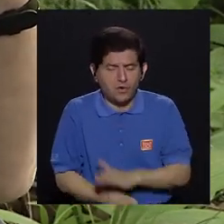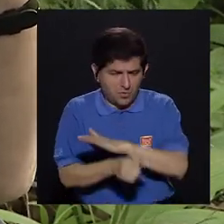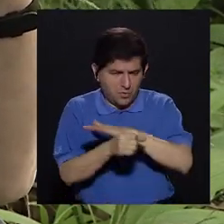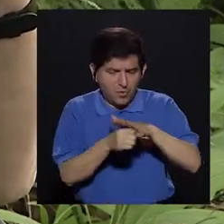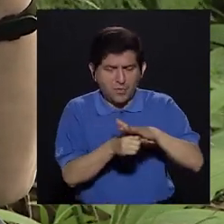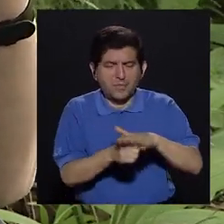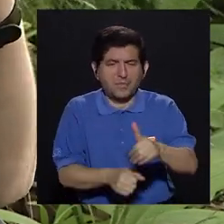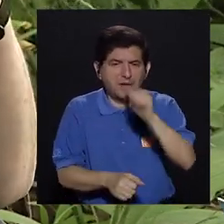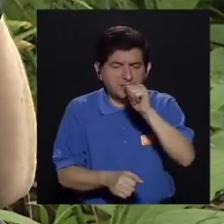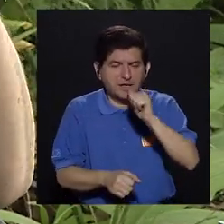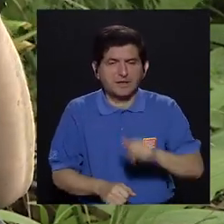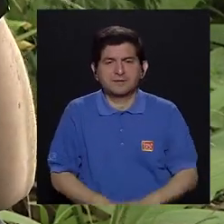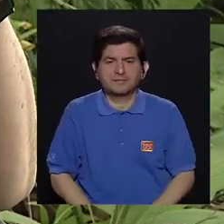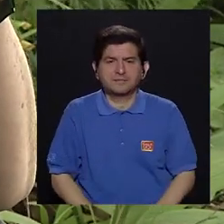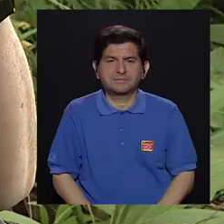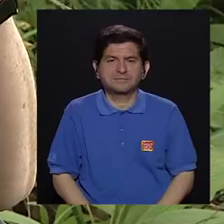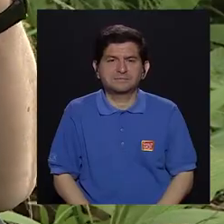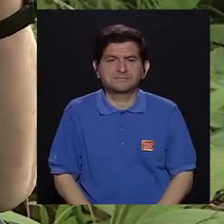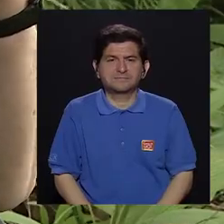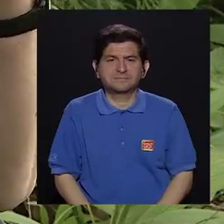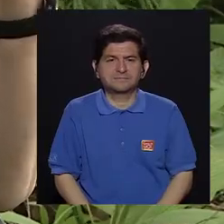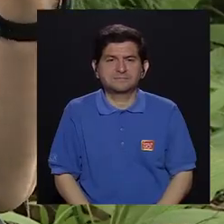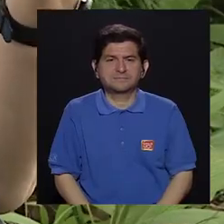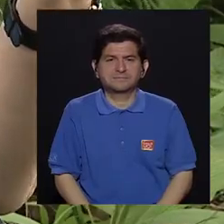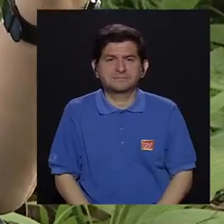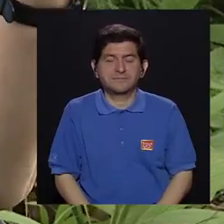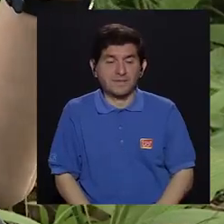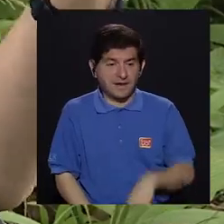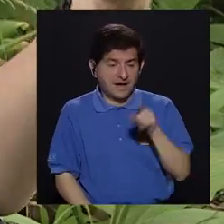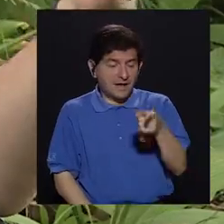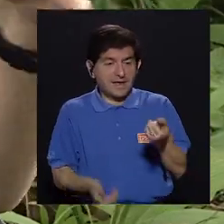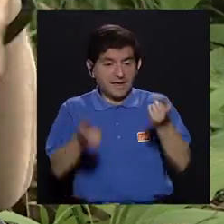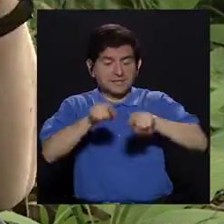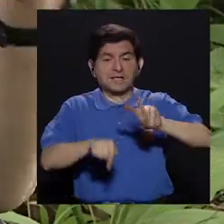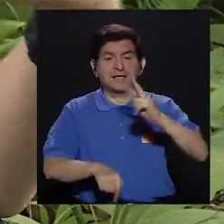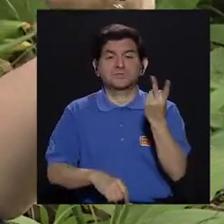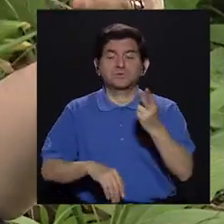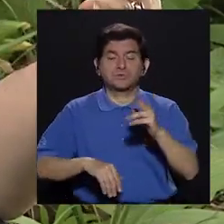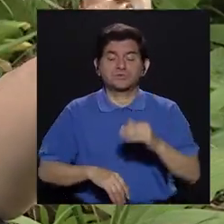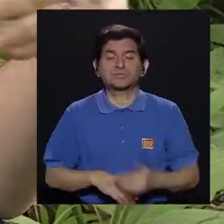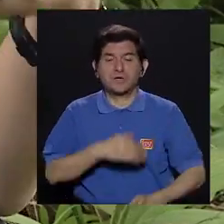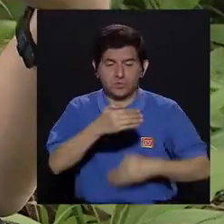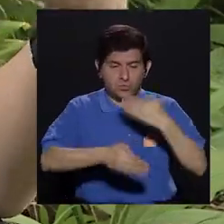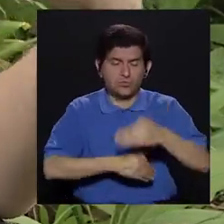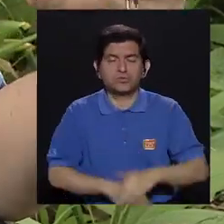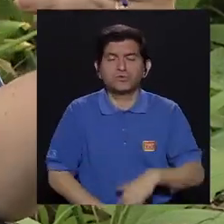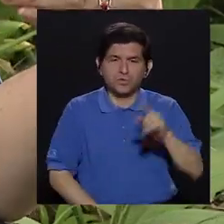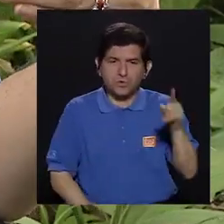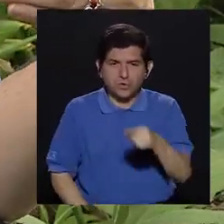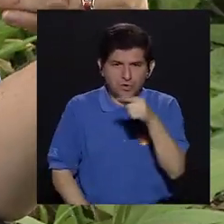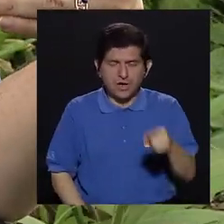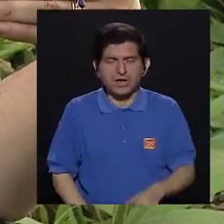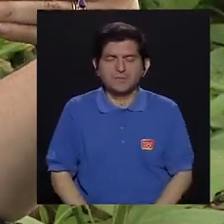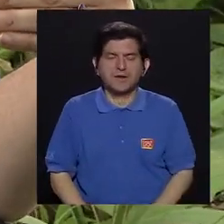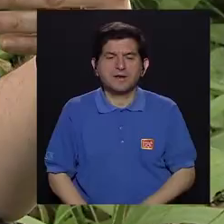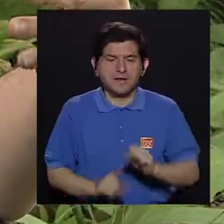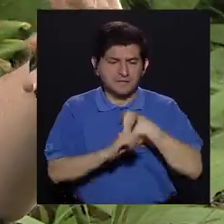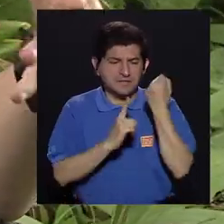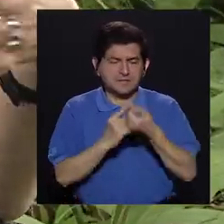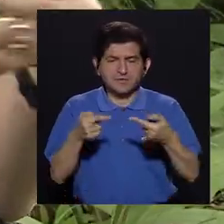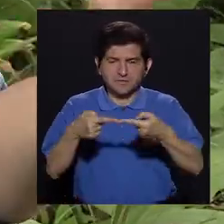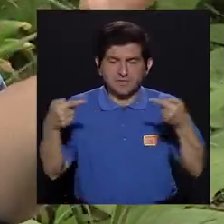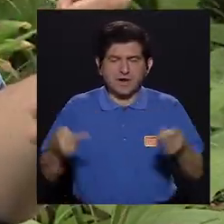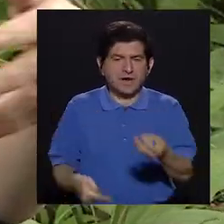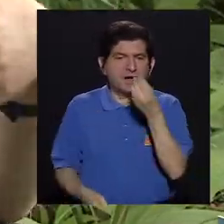suficiente. Un tanto suficiente, ¿verdad? Entonces, esa es ya un segundo paso de eliminación de factores